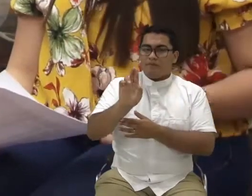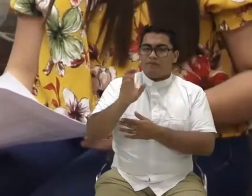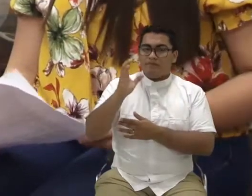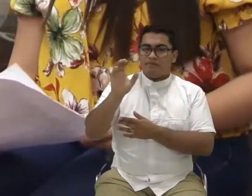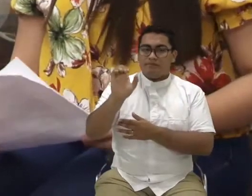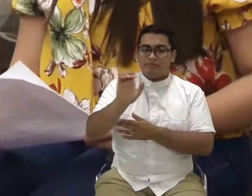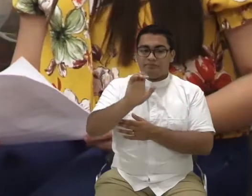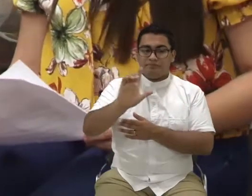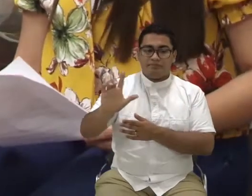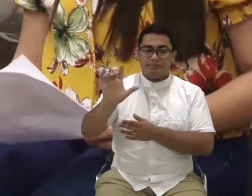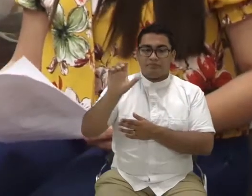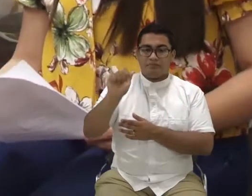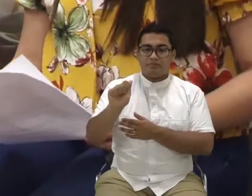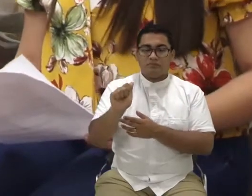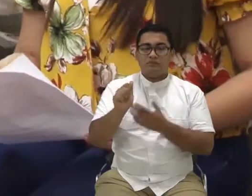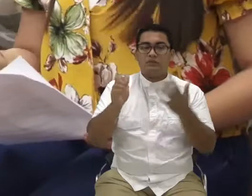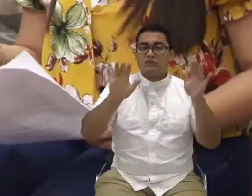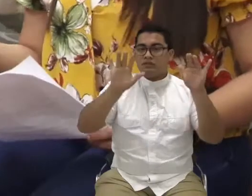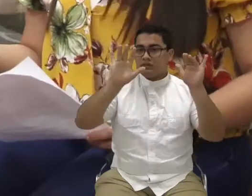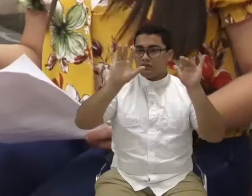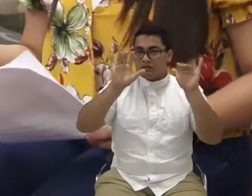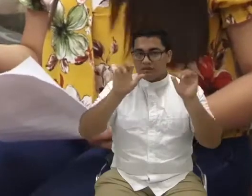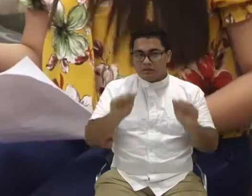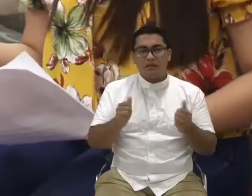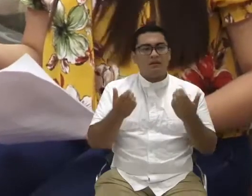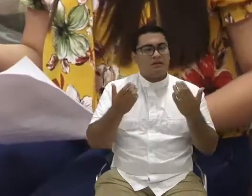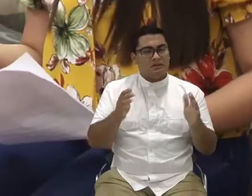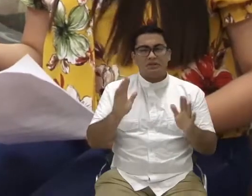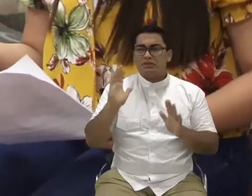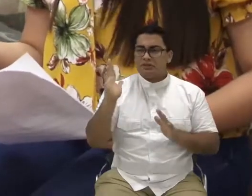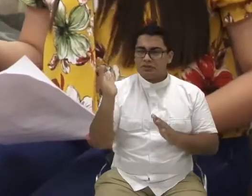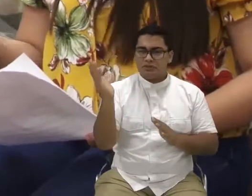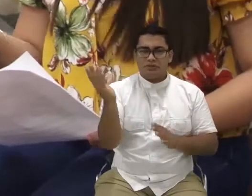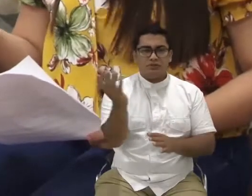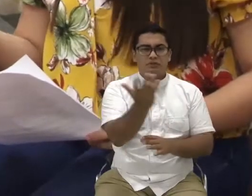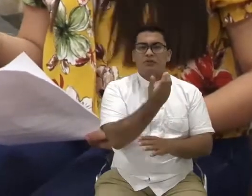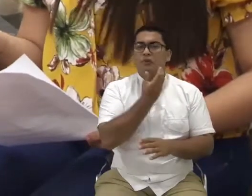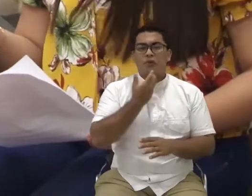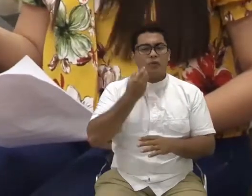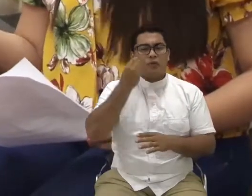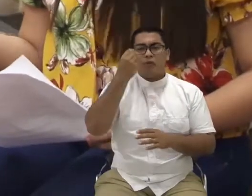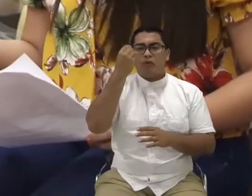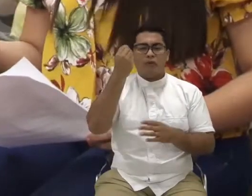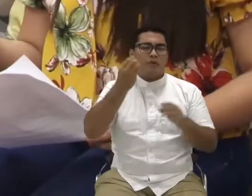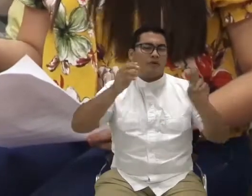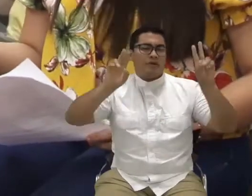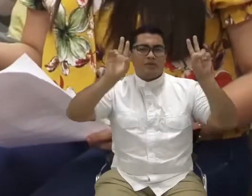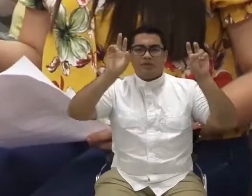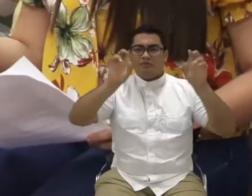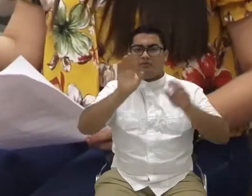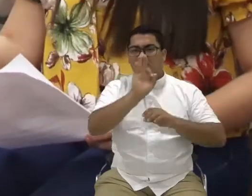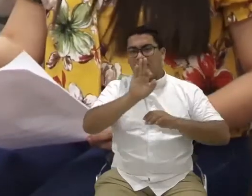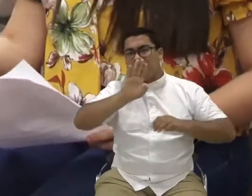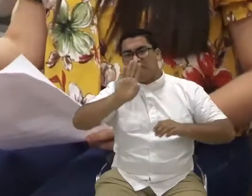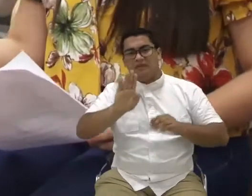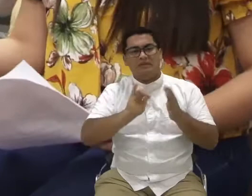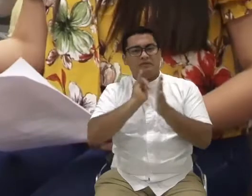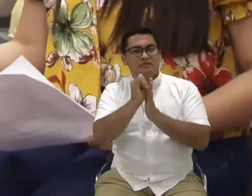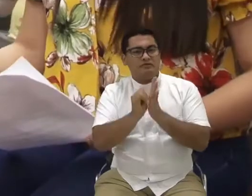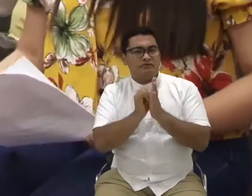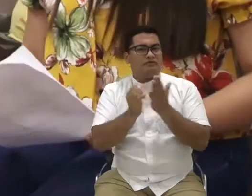de las herramientas tecnológicas. O sea, ya todos los jóvenes estamos familiarizados con las redes sociales y demás, y